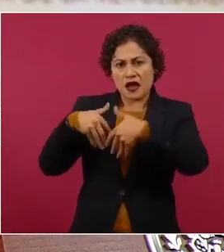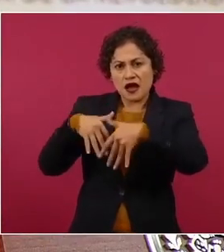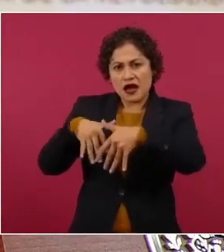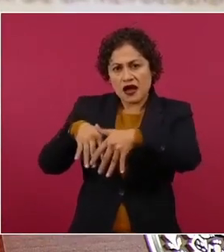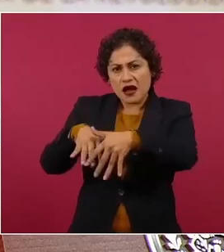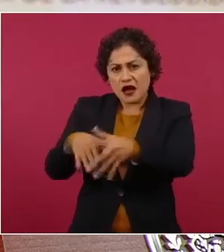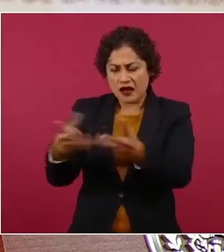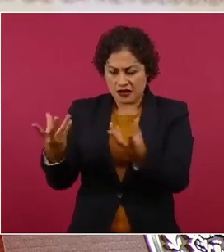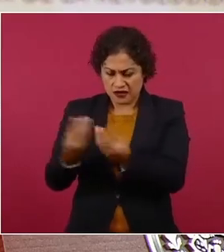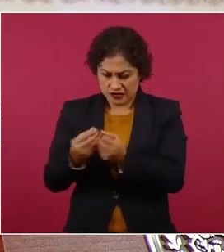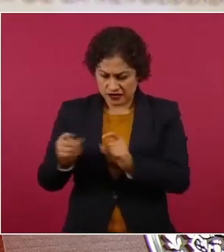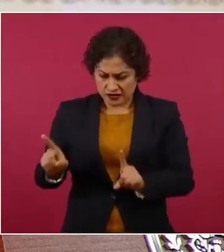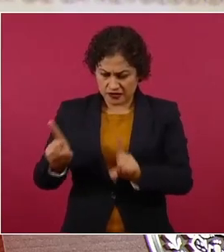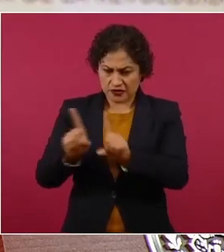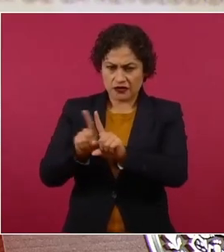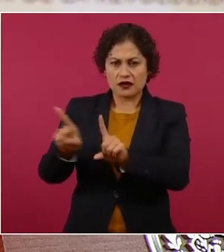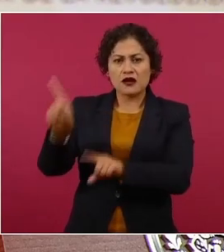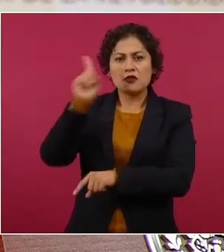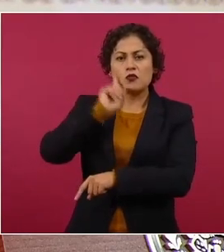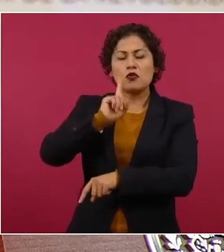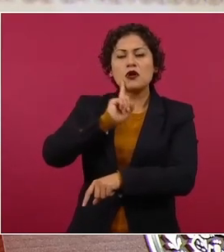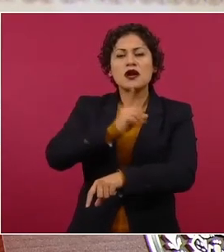su compañera,